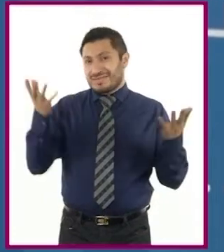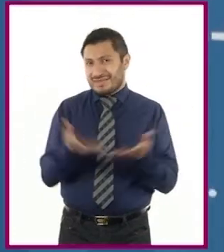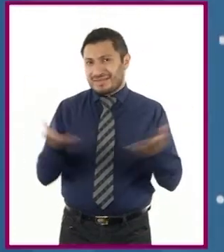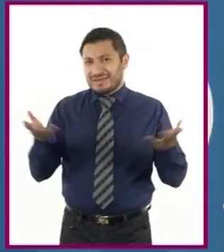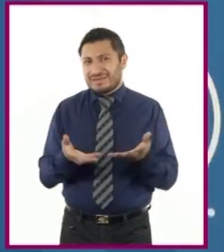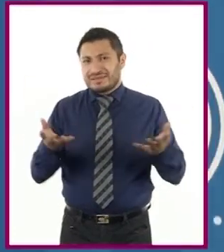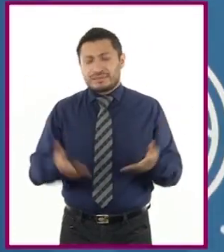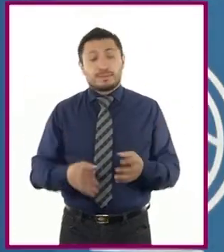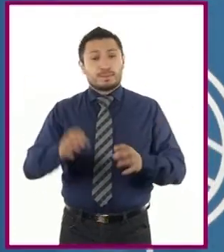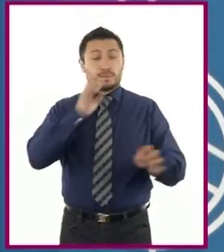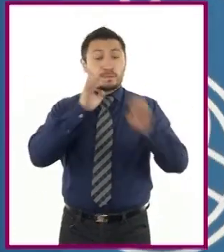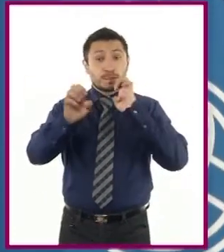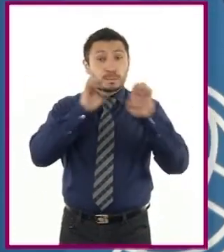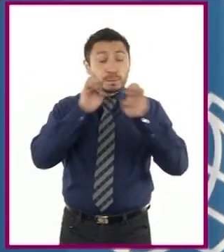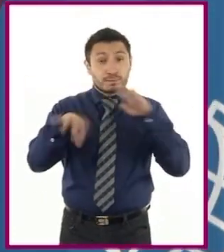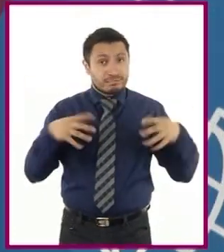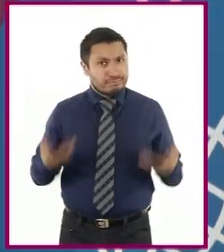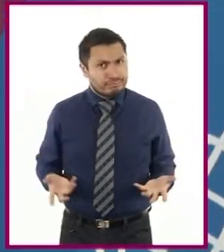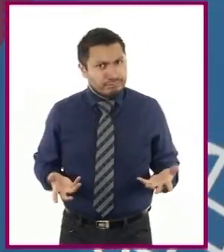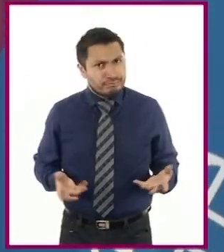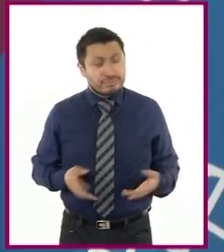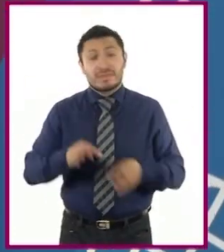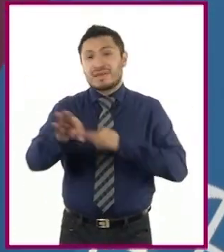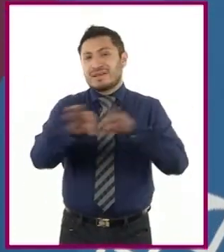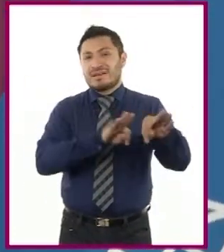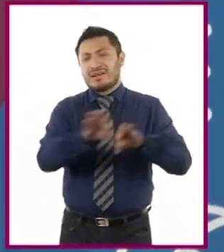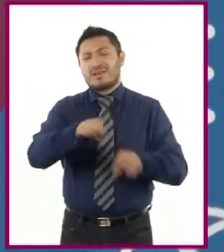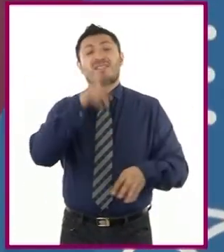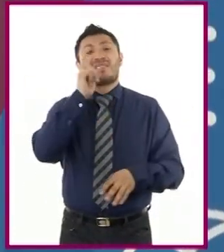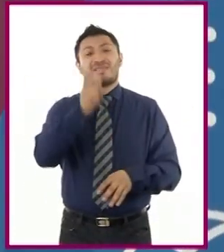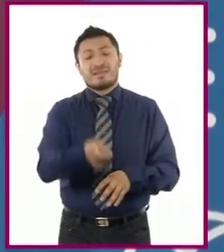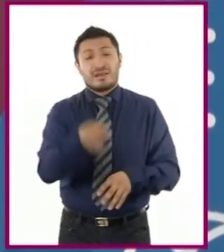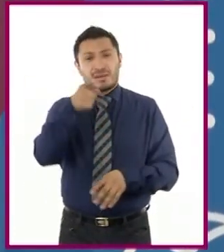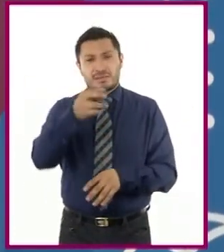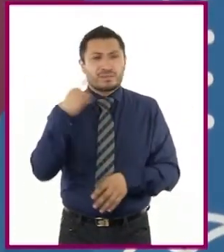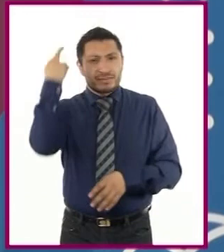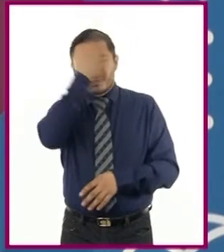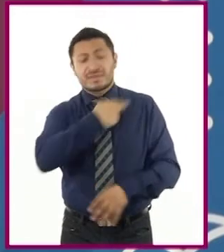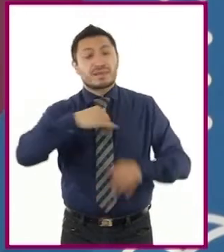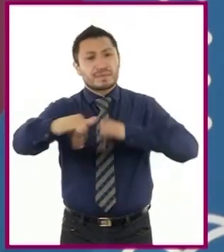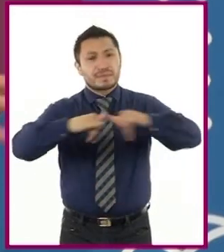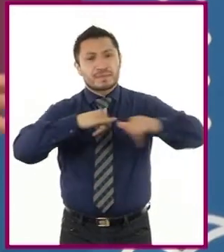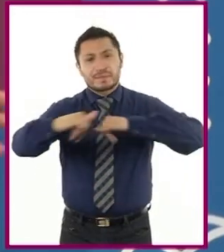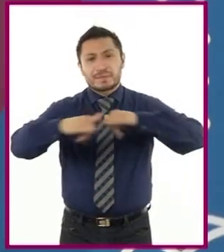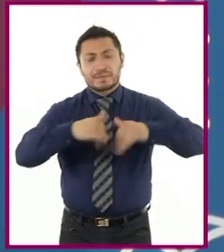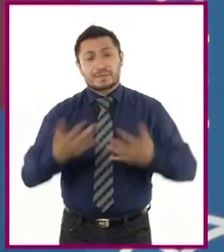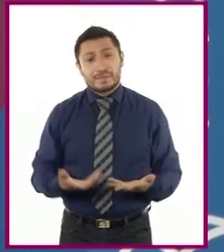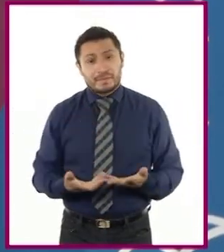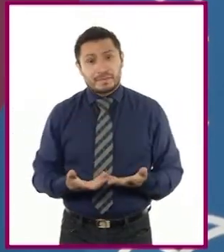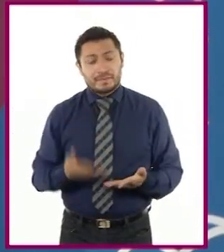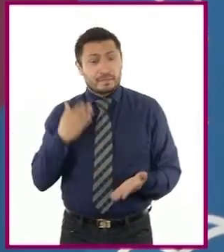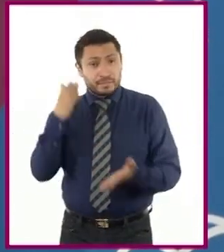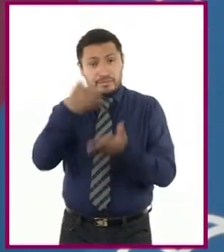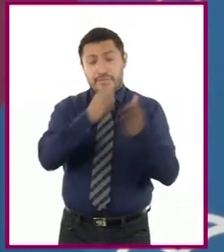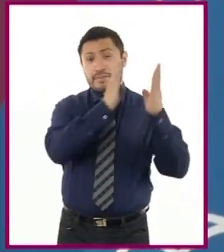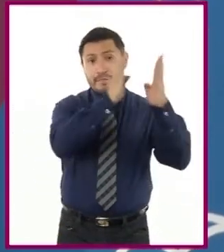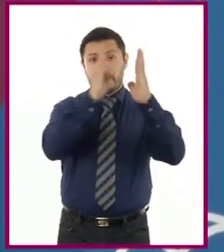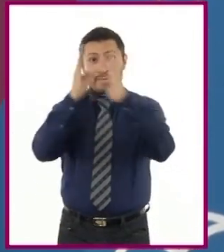¿Elaborarán entrevistas? ¿Su trabajo implica consultar mapas? ¿Ir a una